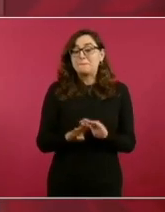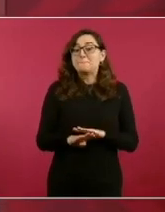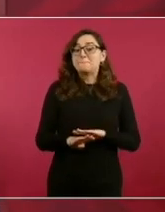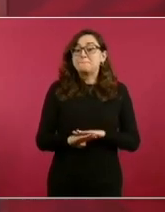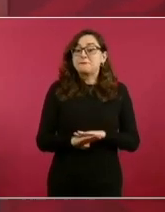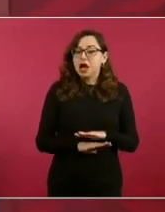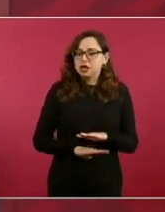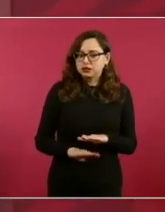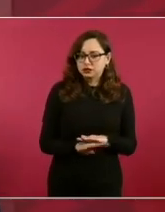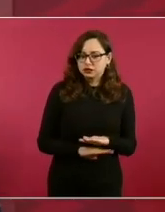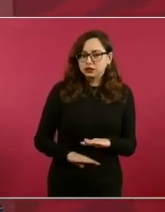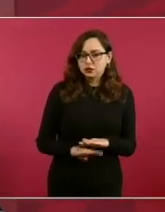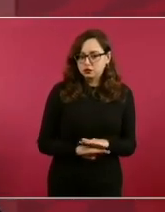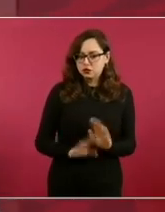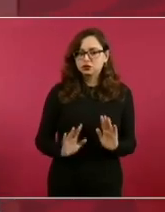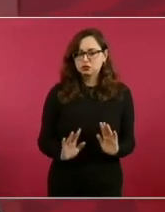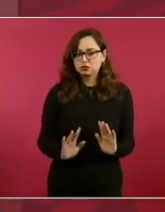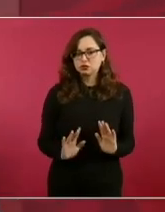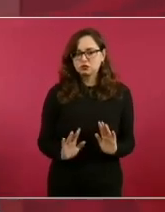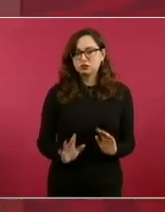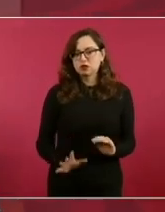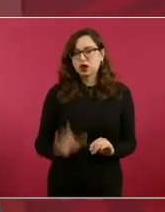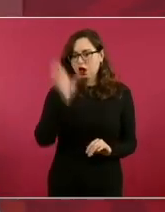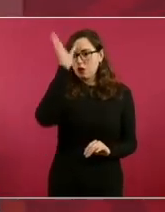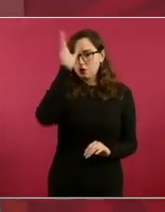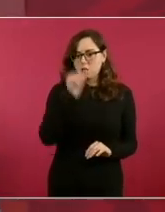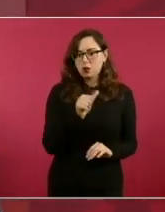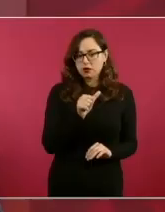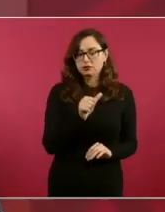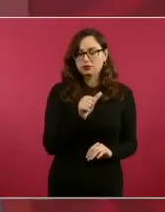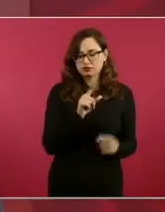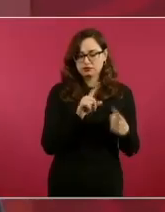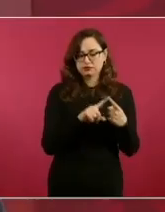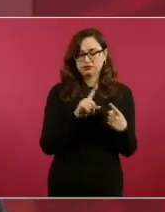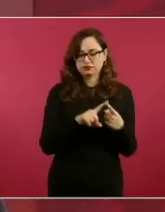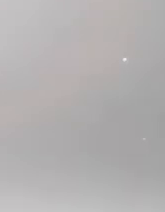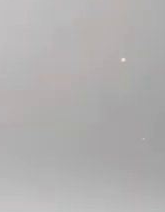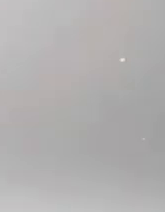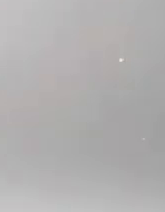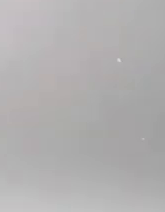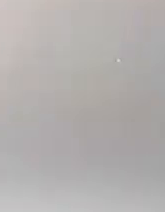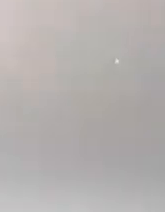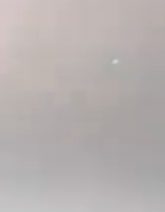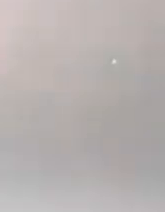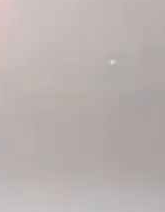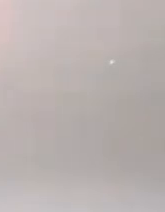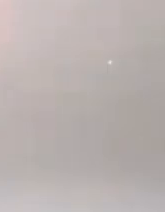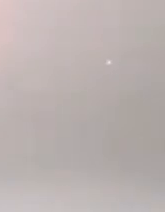otras partes de la República. Esta es información de La Crónica Chiapaneca.